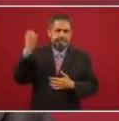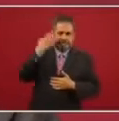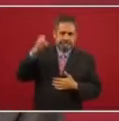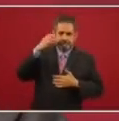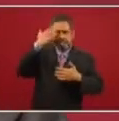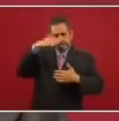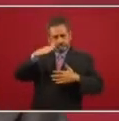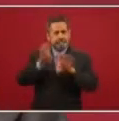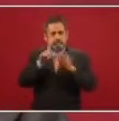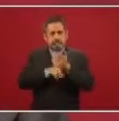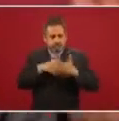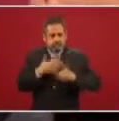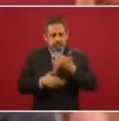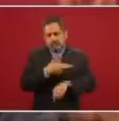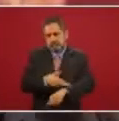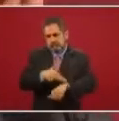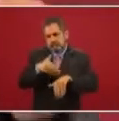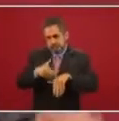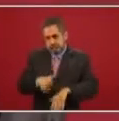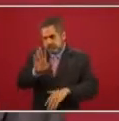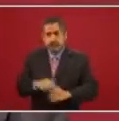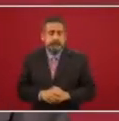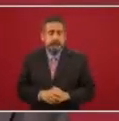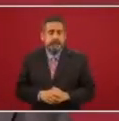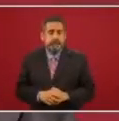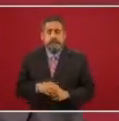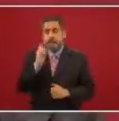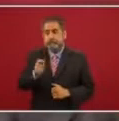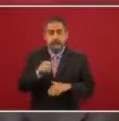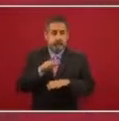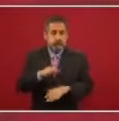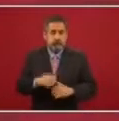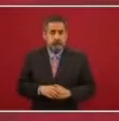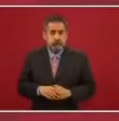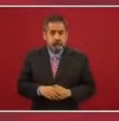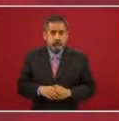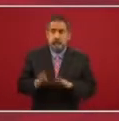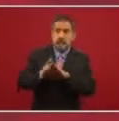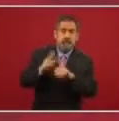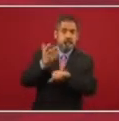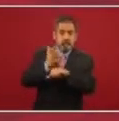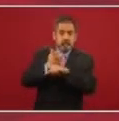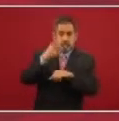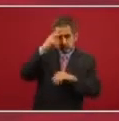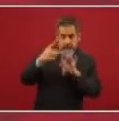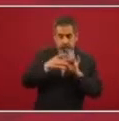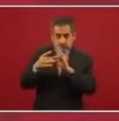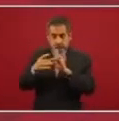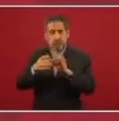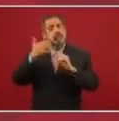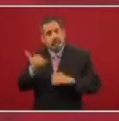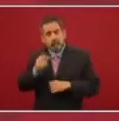recomendaciones de la organización mundial de la salud ahora respecto a la colaboración no solamente con eeuu